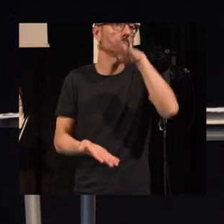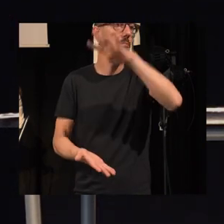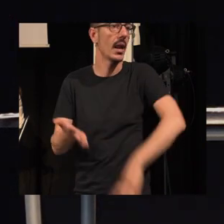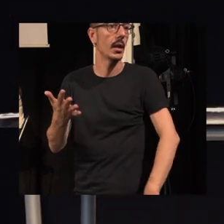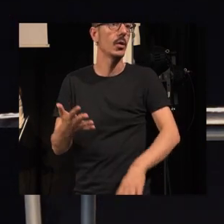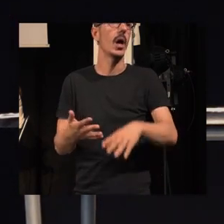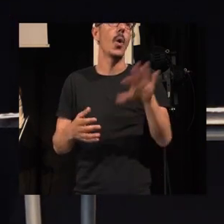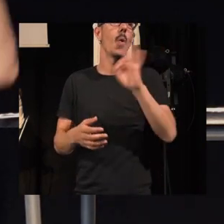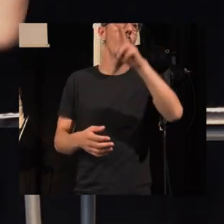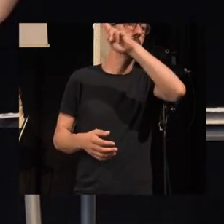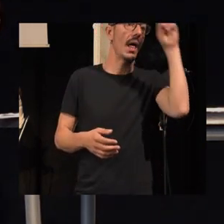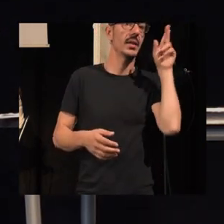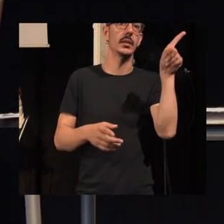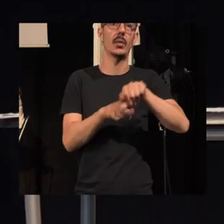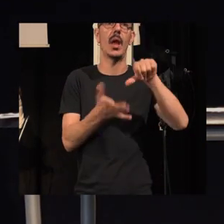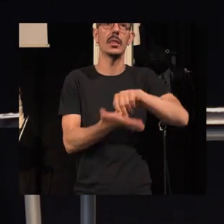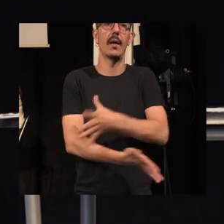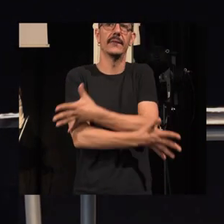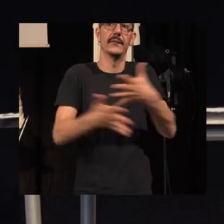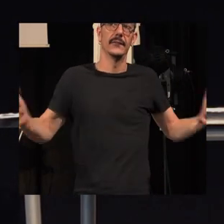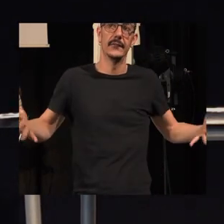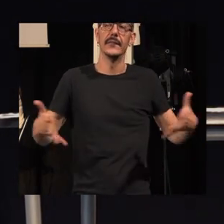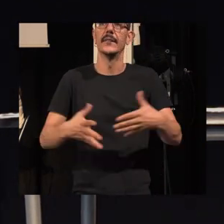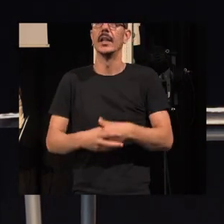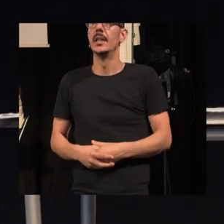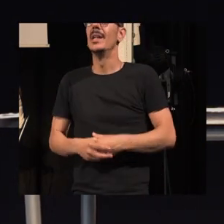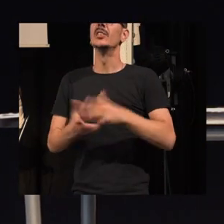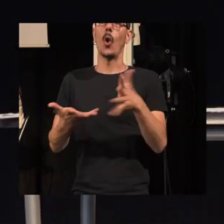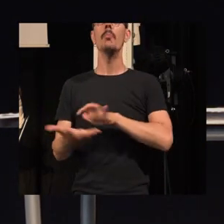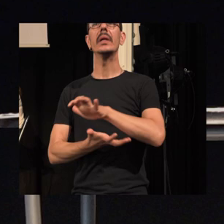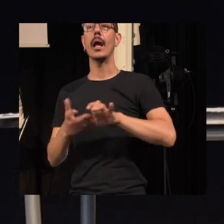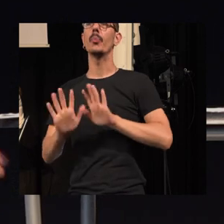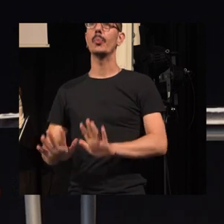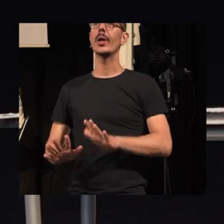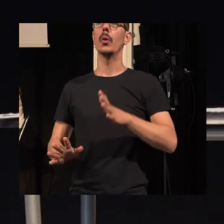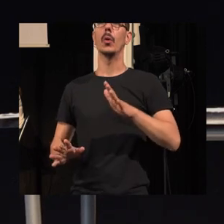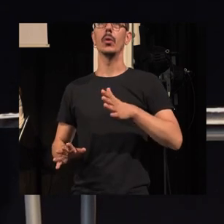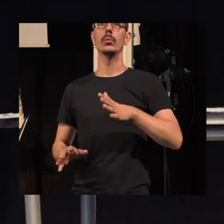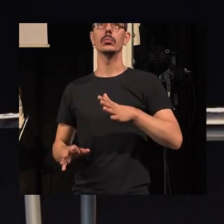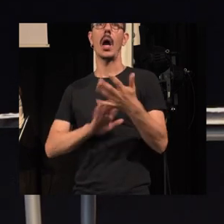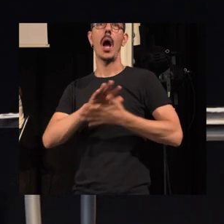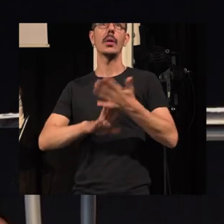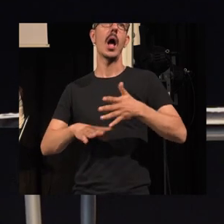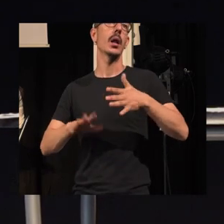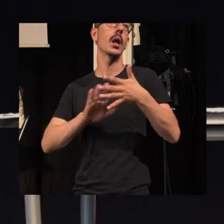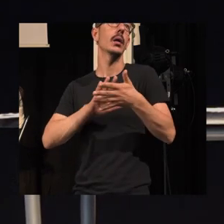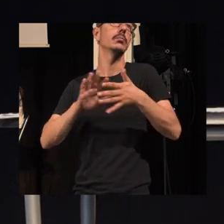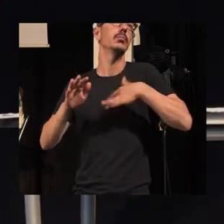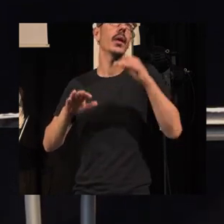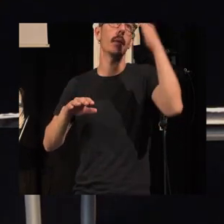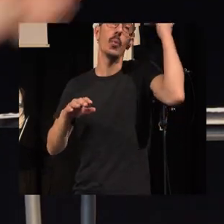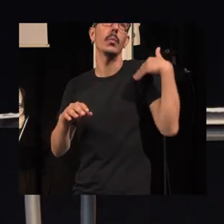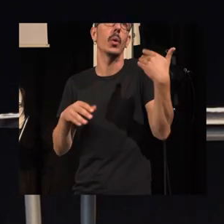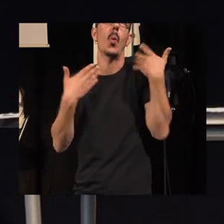una megapolis y que es muy, muy complicado, pero hablaría de cualquier pueblo, de Lampurdá o de